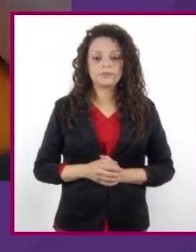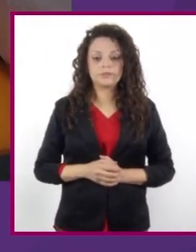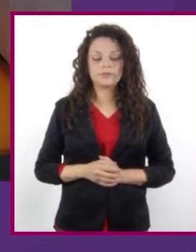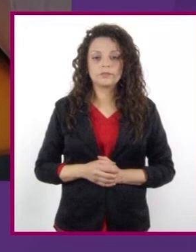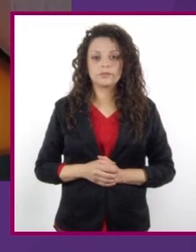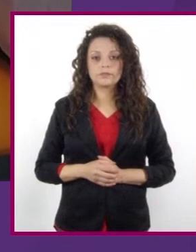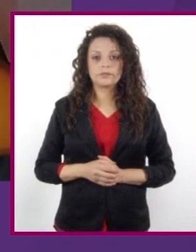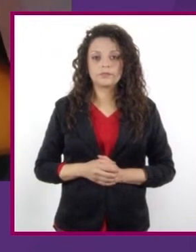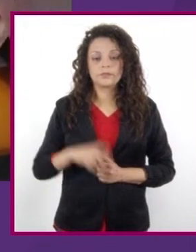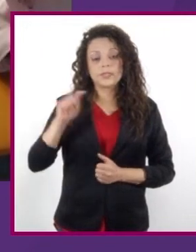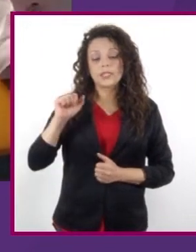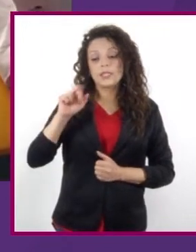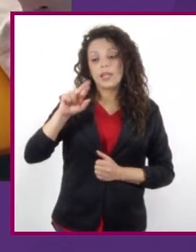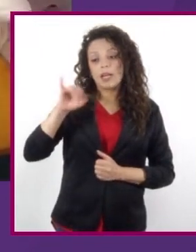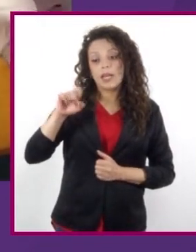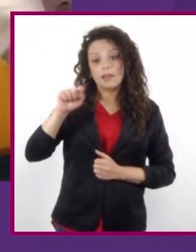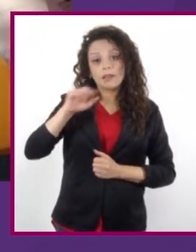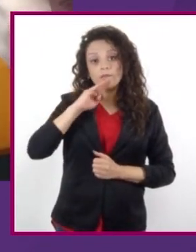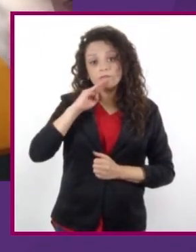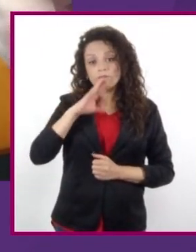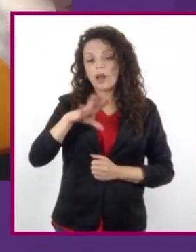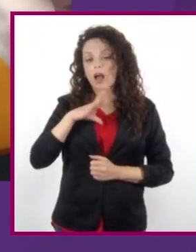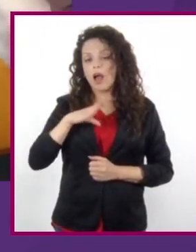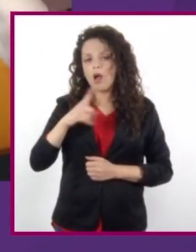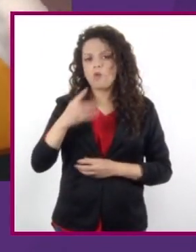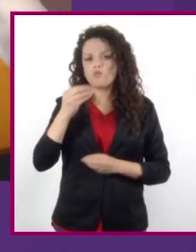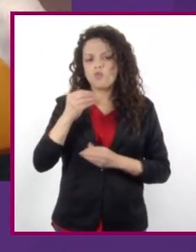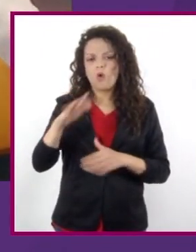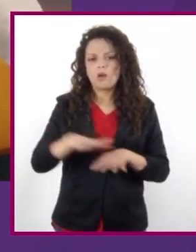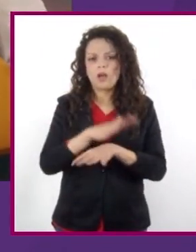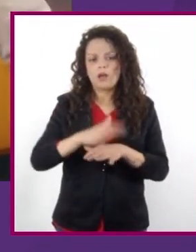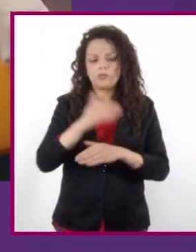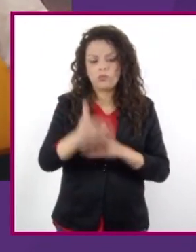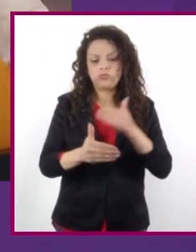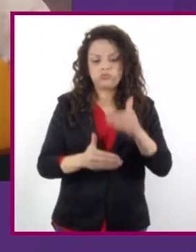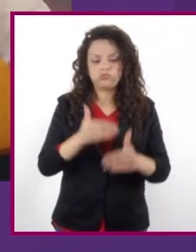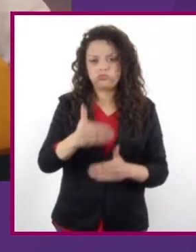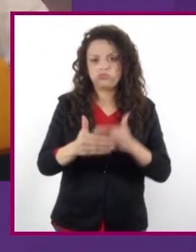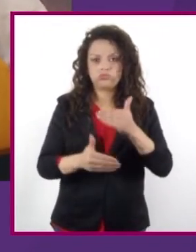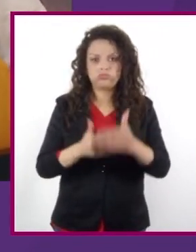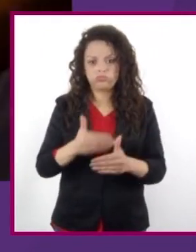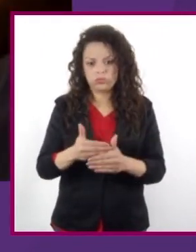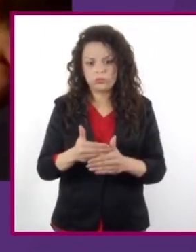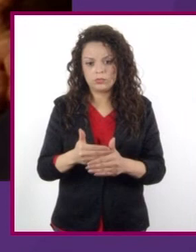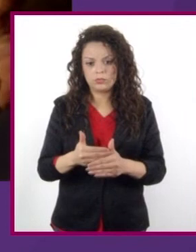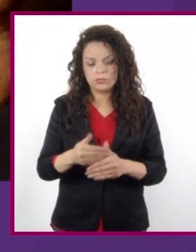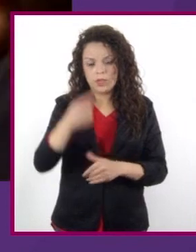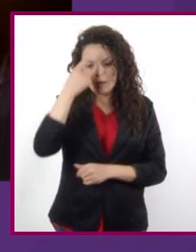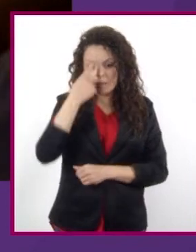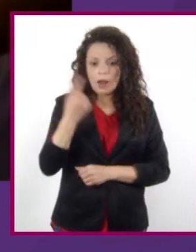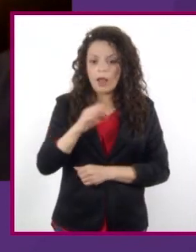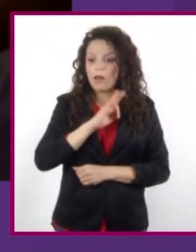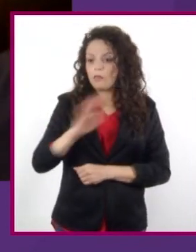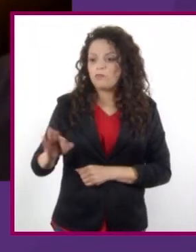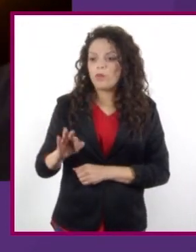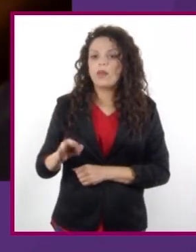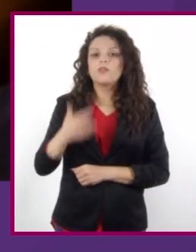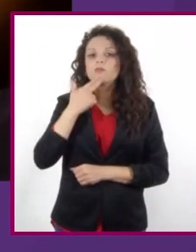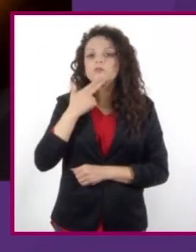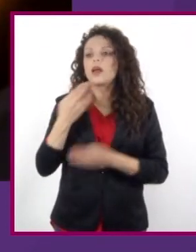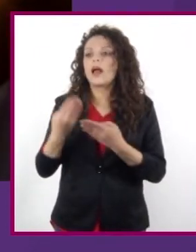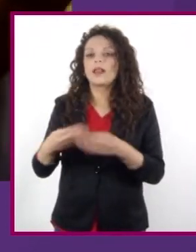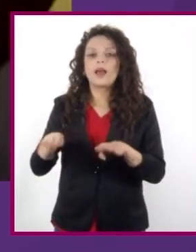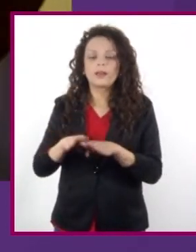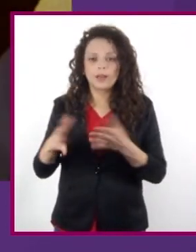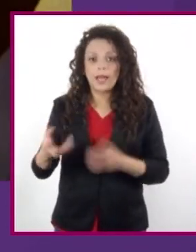Las tarjetas madre han tenido una larga evolución desde la incorporación de las computadoras al ámbito hogareño. Así, las tarjetas madre